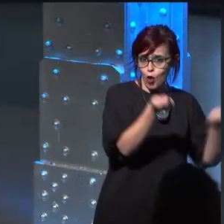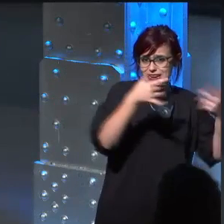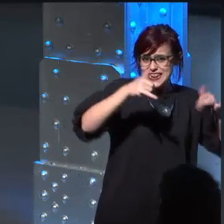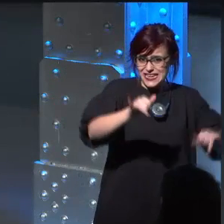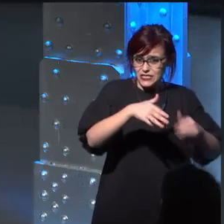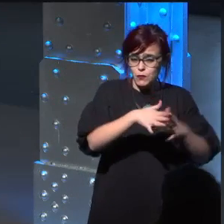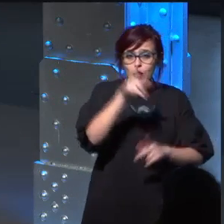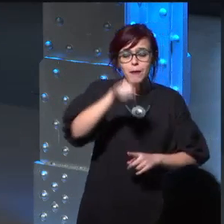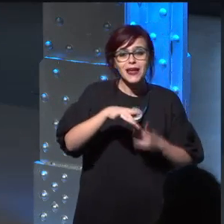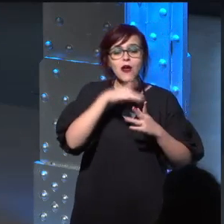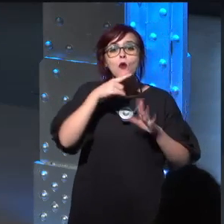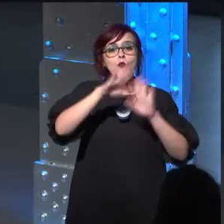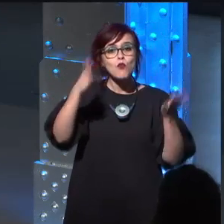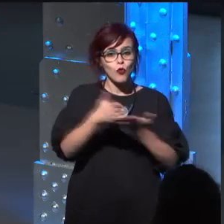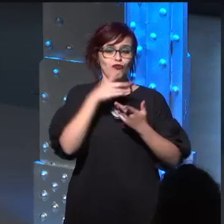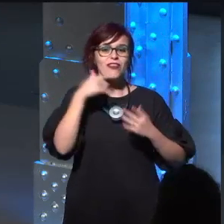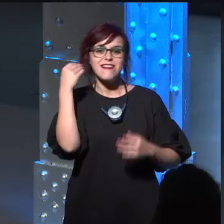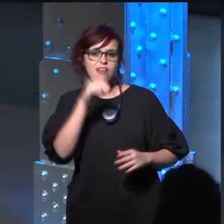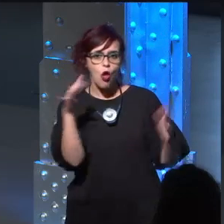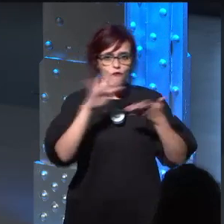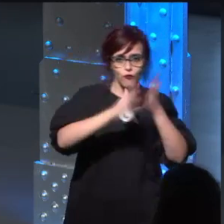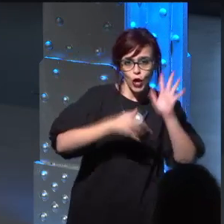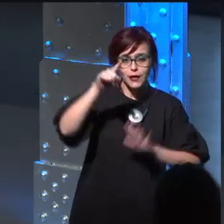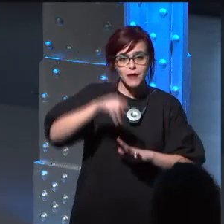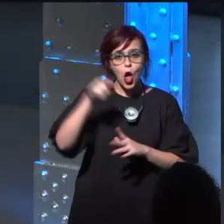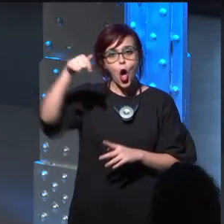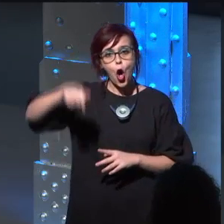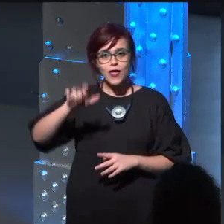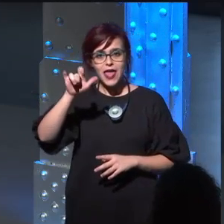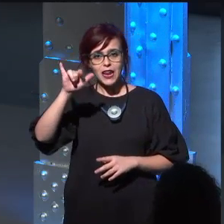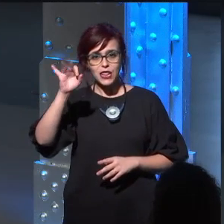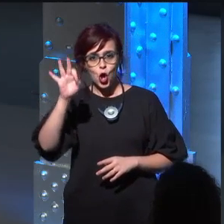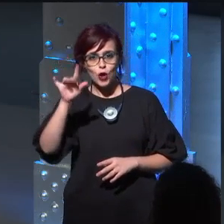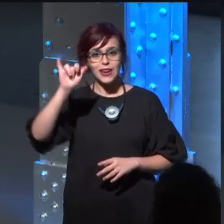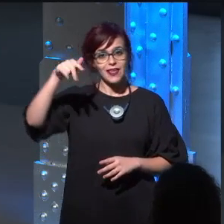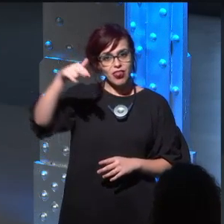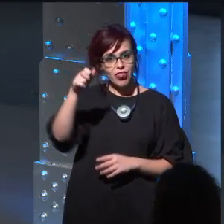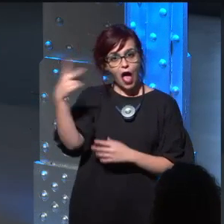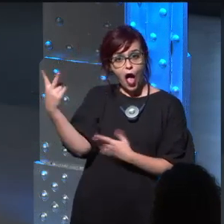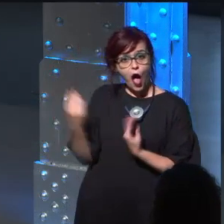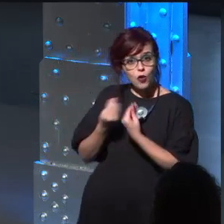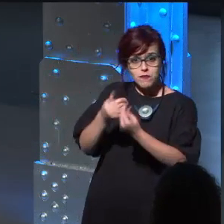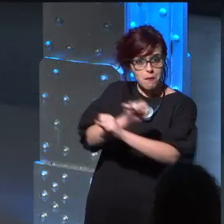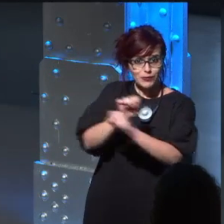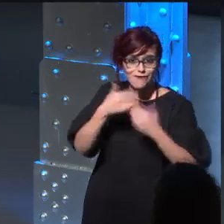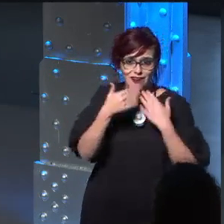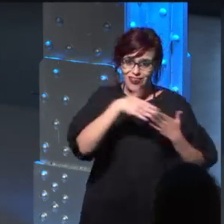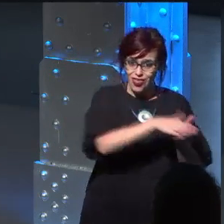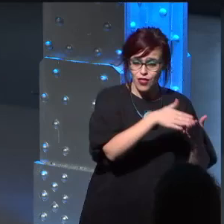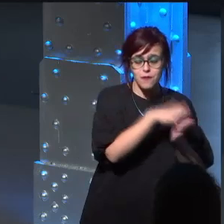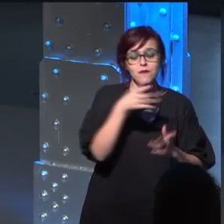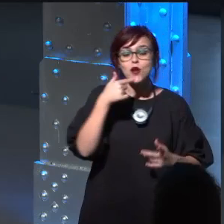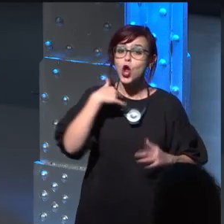que se hubiera publicado El Mundo de Hielo y Fuego y tercero, que contásemos hoy con Elio y Linda. Y una vez hecha la presentación y dichas las